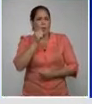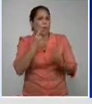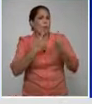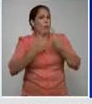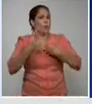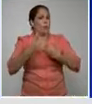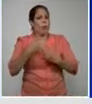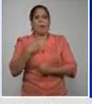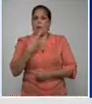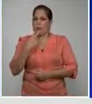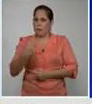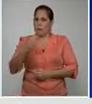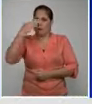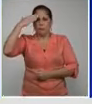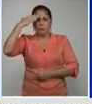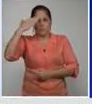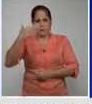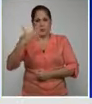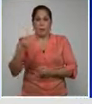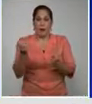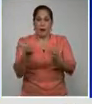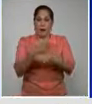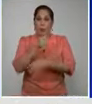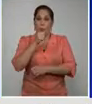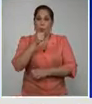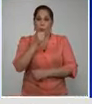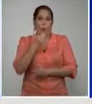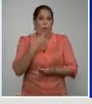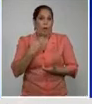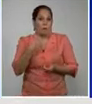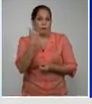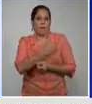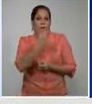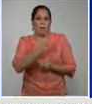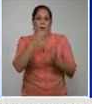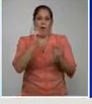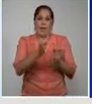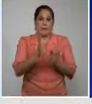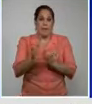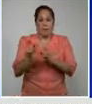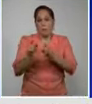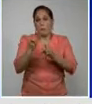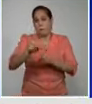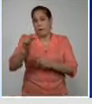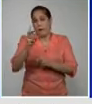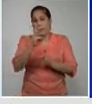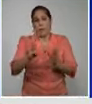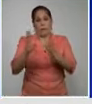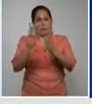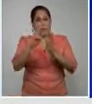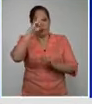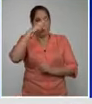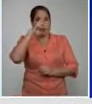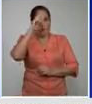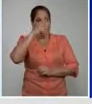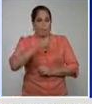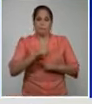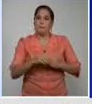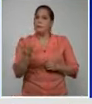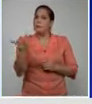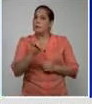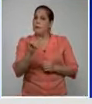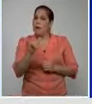transmiten, en este caso para aclarar dudas sobre el curso de los ensayos clínicos fase 3 de Soberana 02 y también de estos